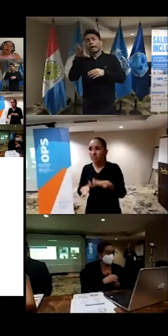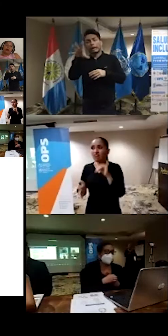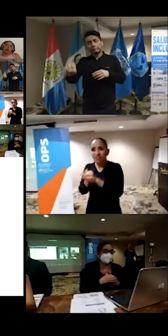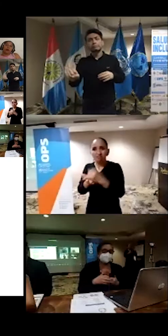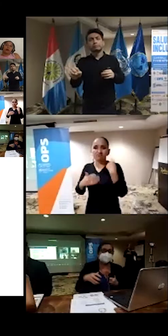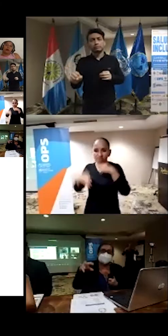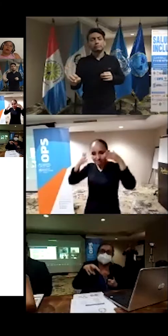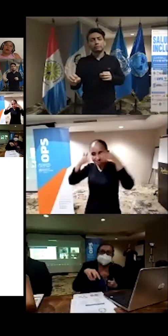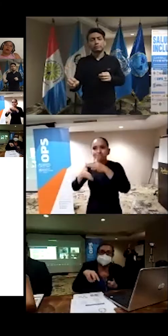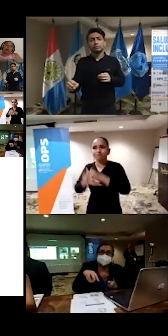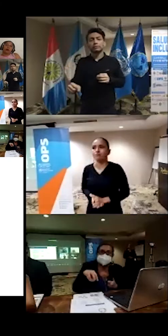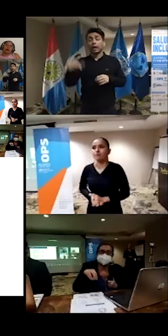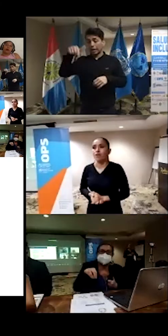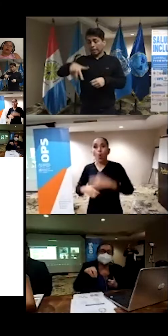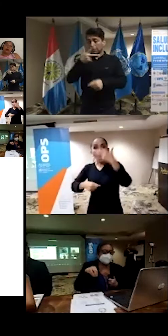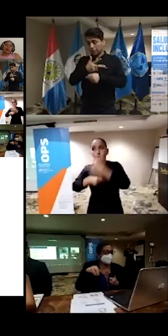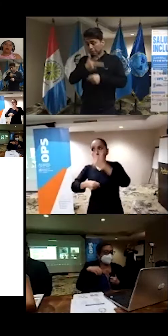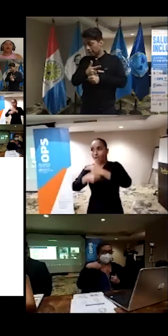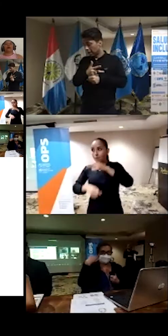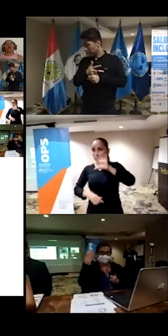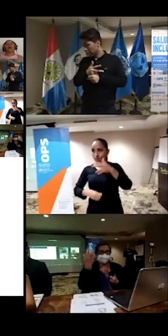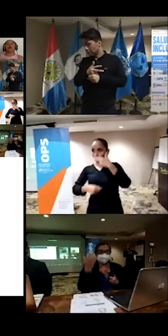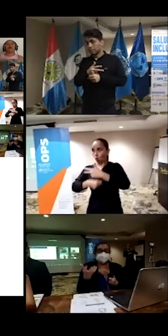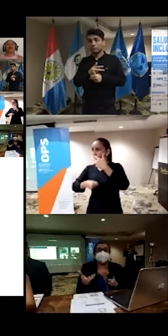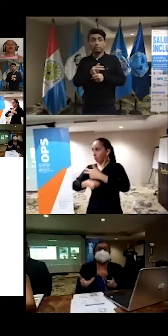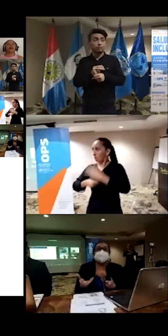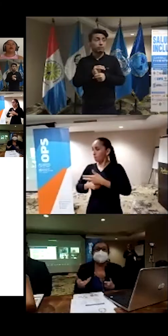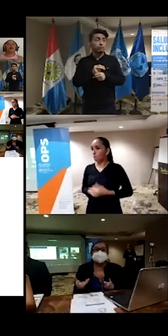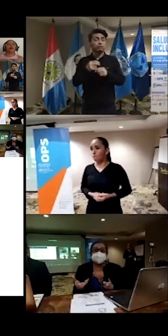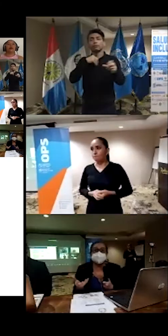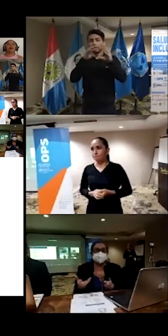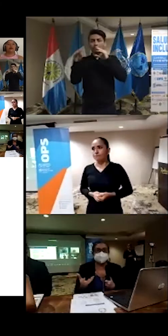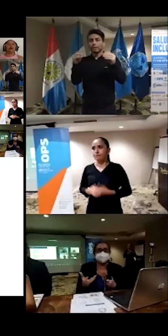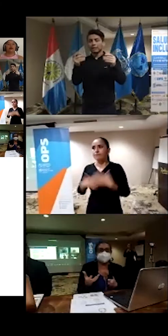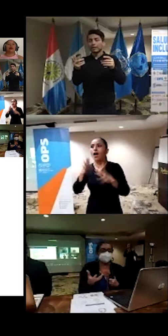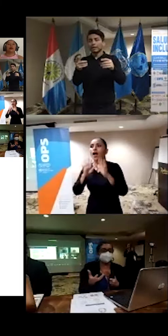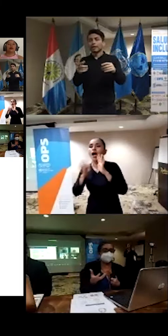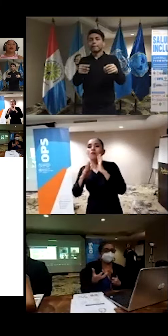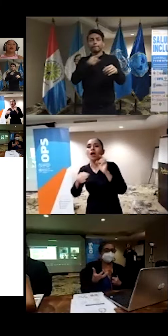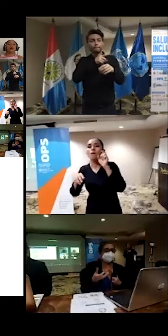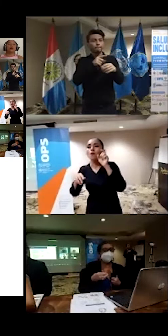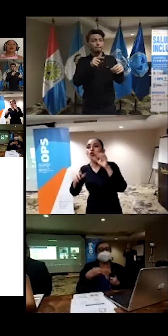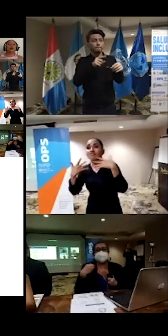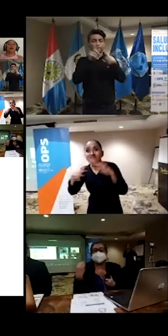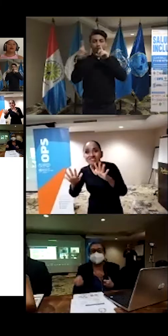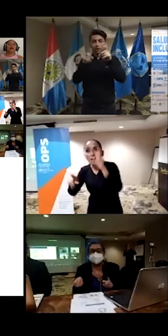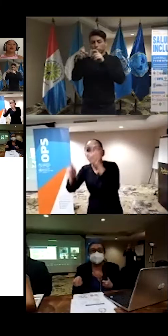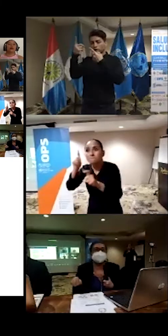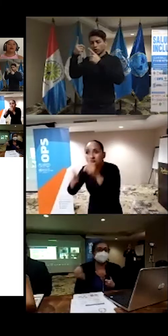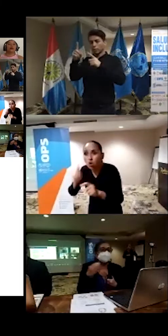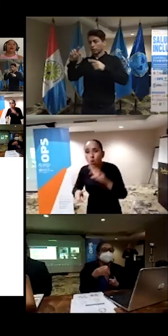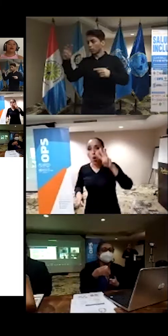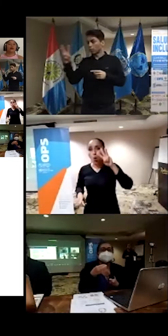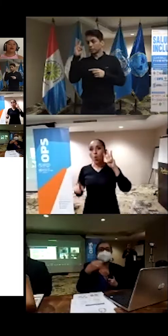aumentando. Pero en Guatemala, hablamos ya de las preguntas del Washington Group. Realmente el Washington